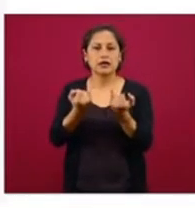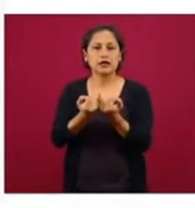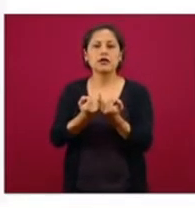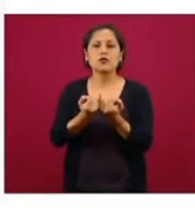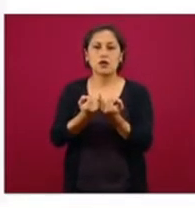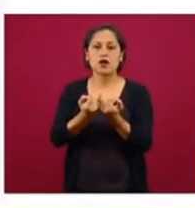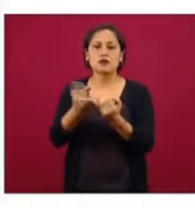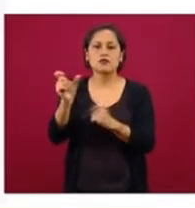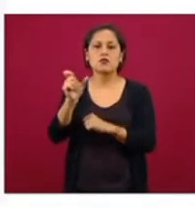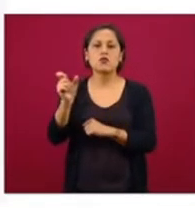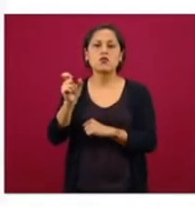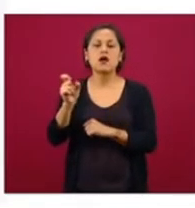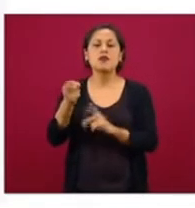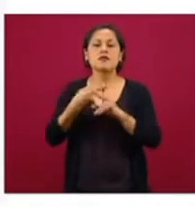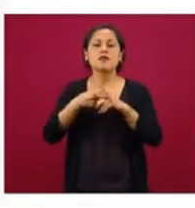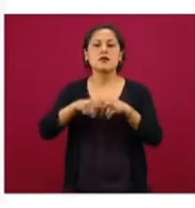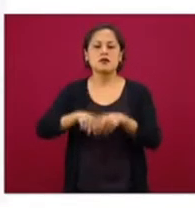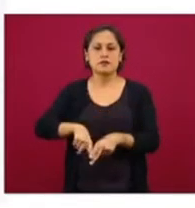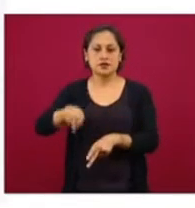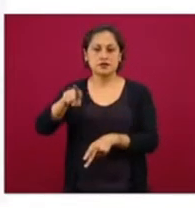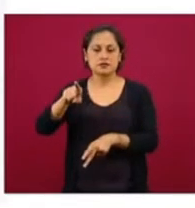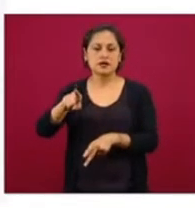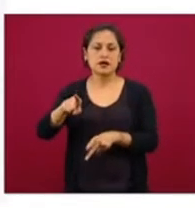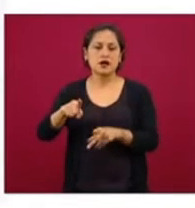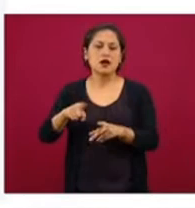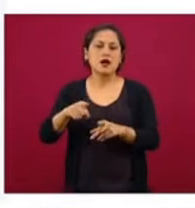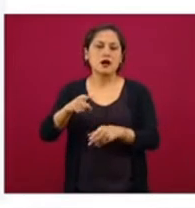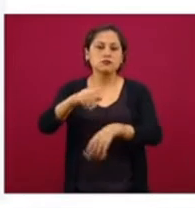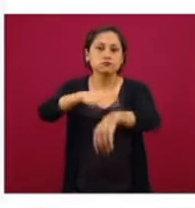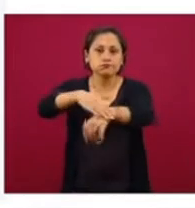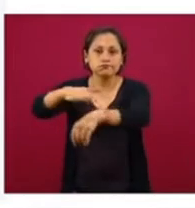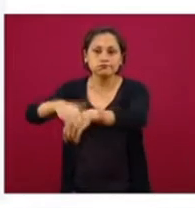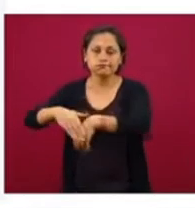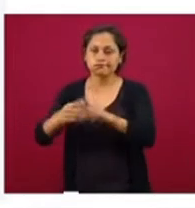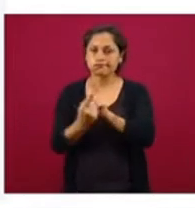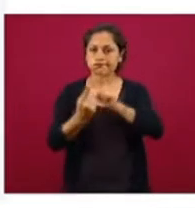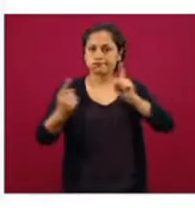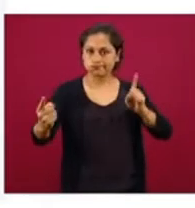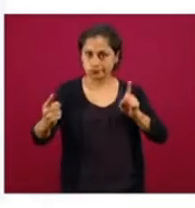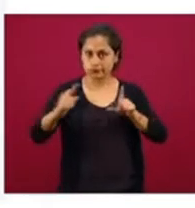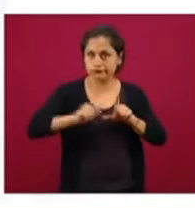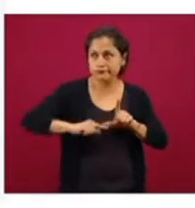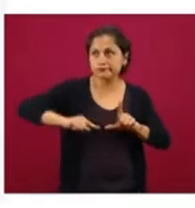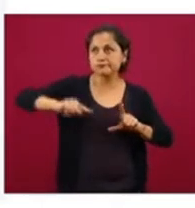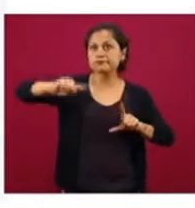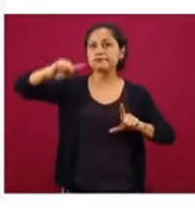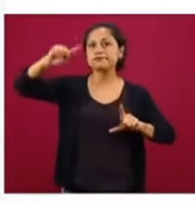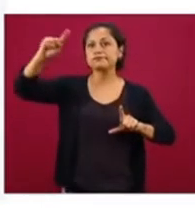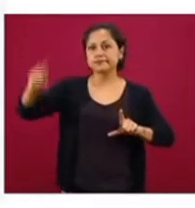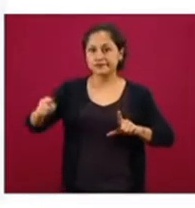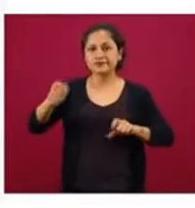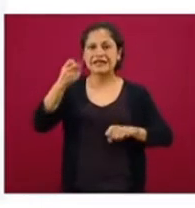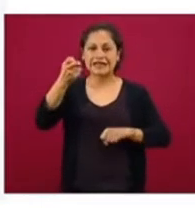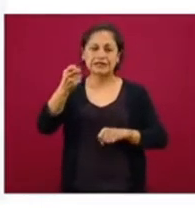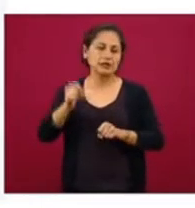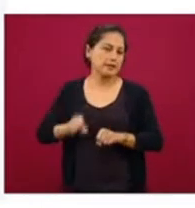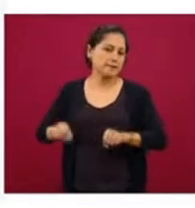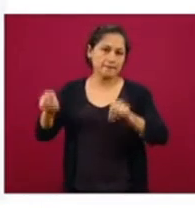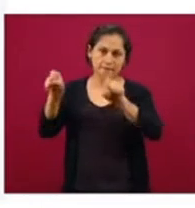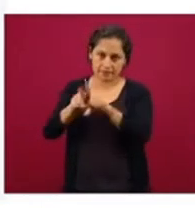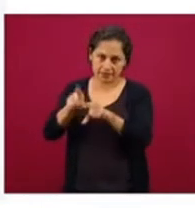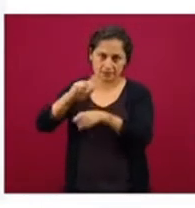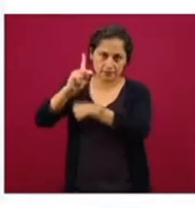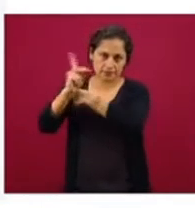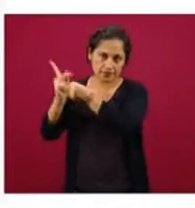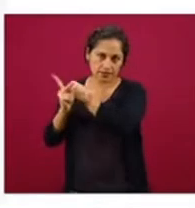Susana a distancia. Esta es la curva epidémica y aquí vemos este primer país en color café, que